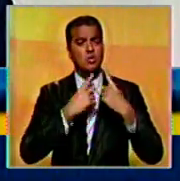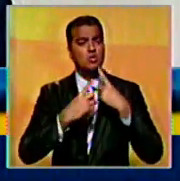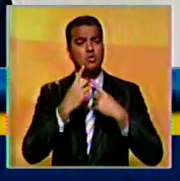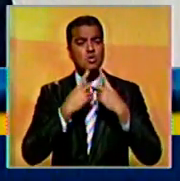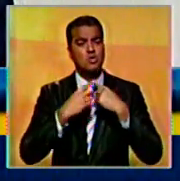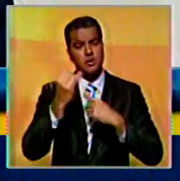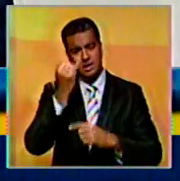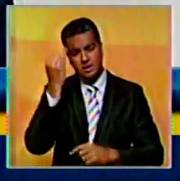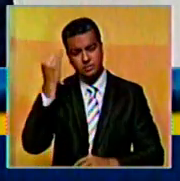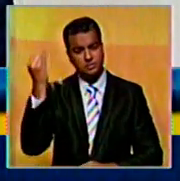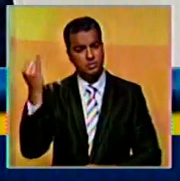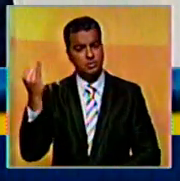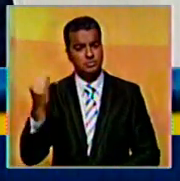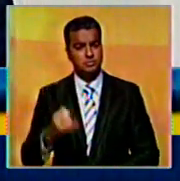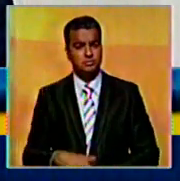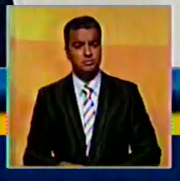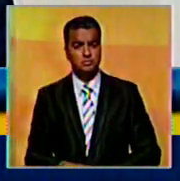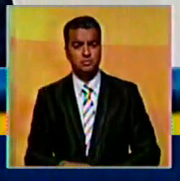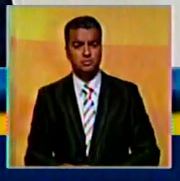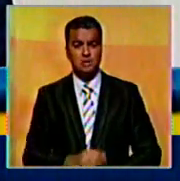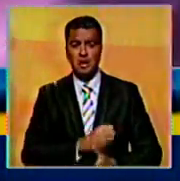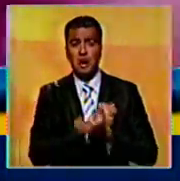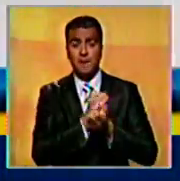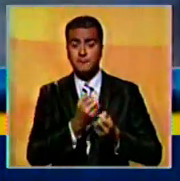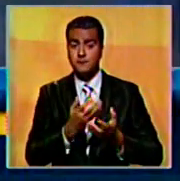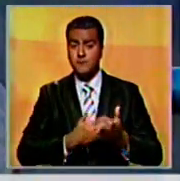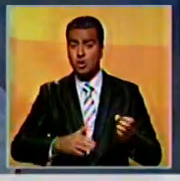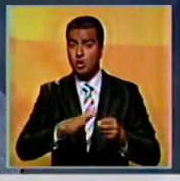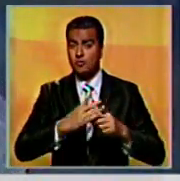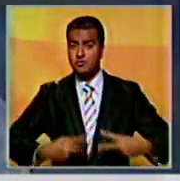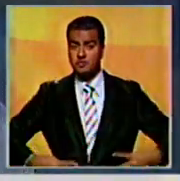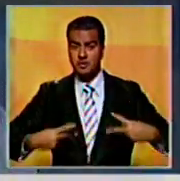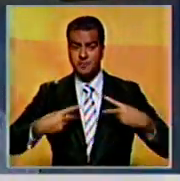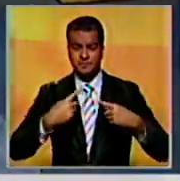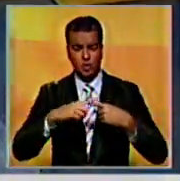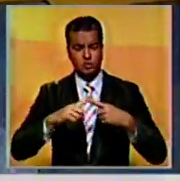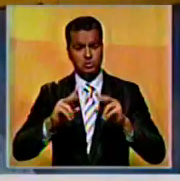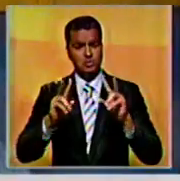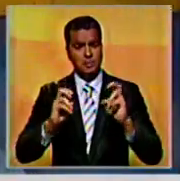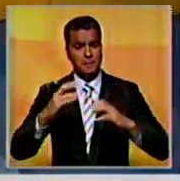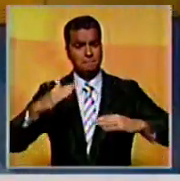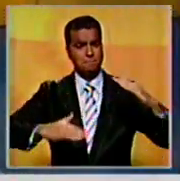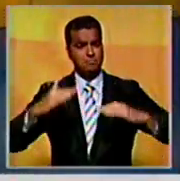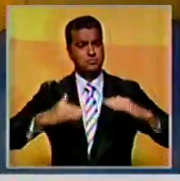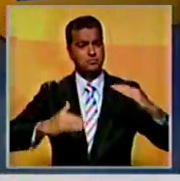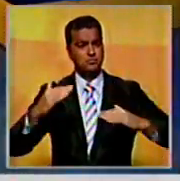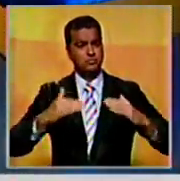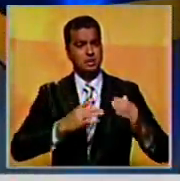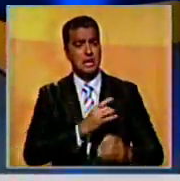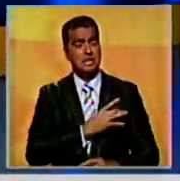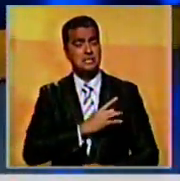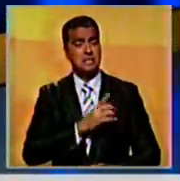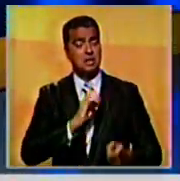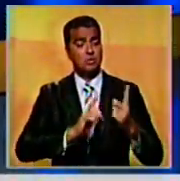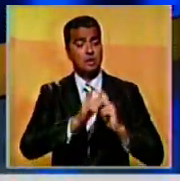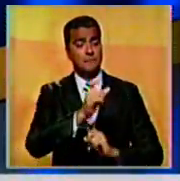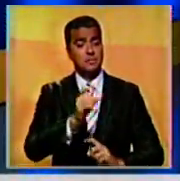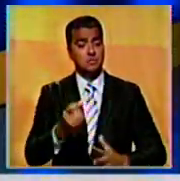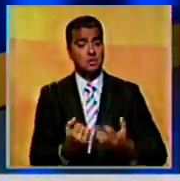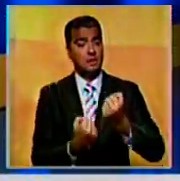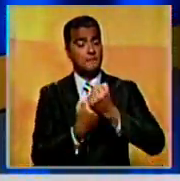la ilusión, el amor cobra vida. Cambiamos de tema porque a raíz del terremoto en Chile, varios famosos se